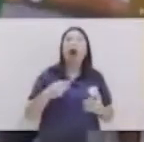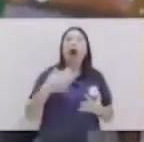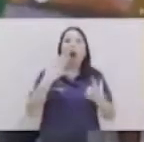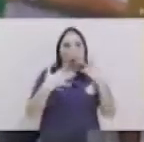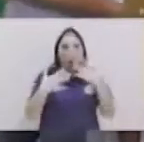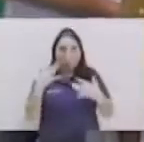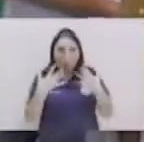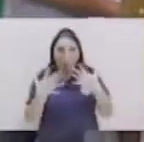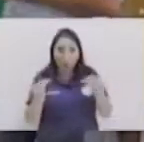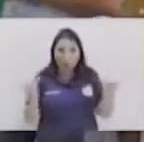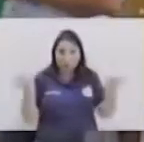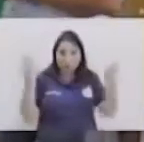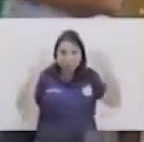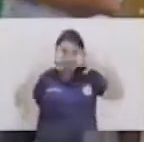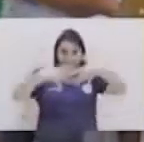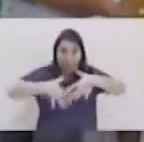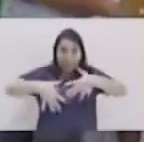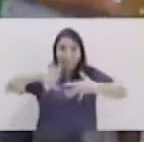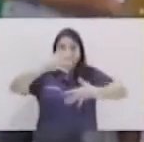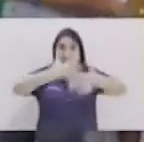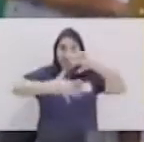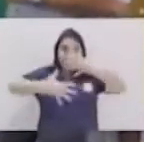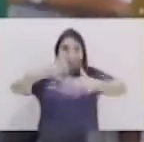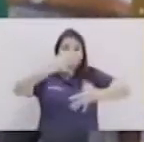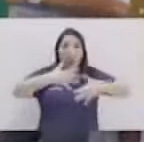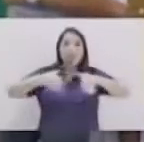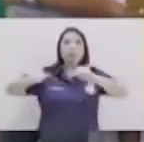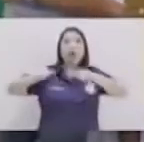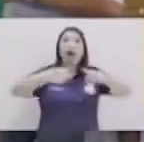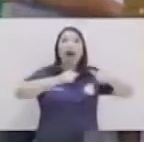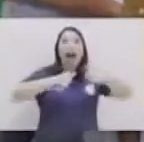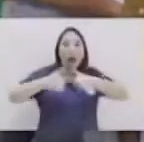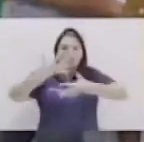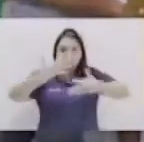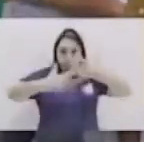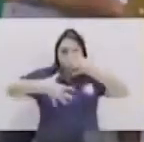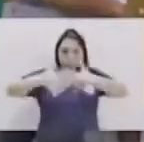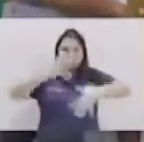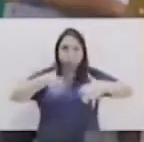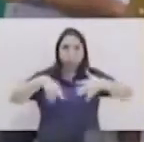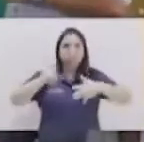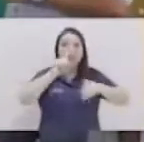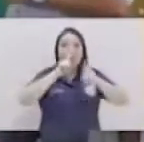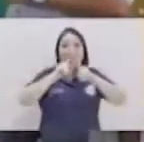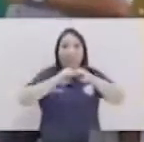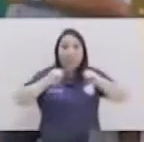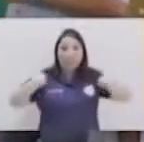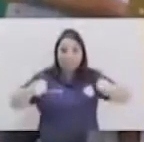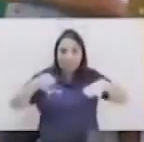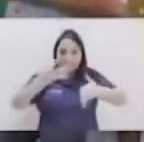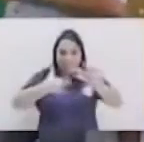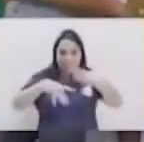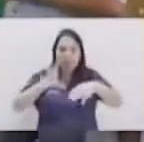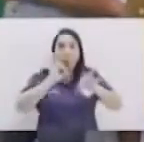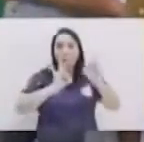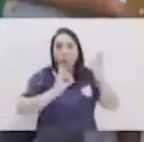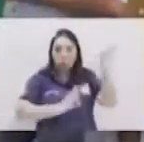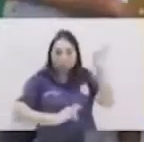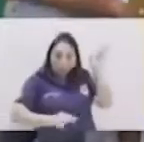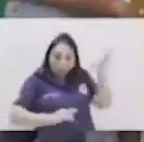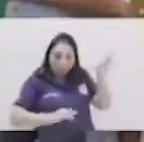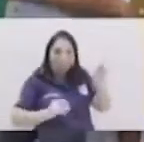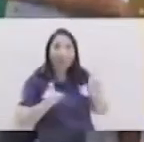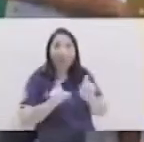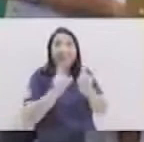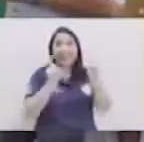que mezclado con agua o con cualquier otra sustancia aplicado sobre una superficie da como resultado la